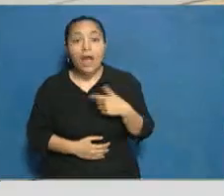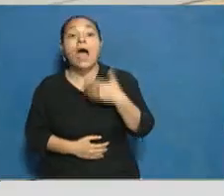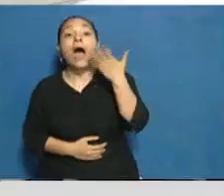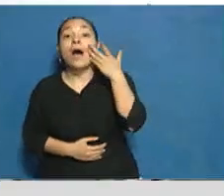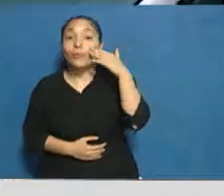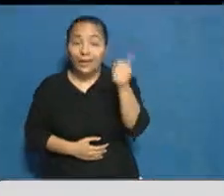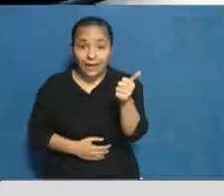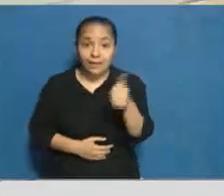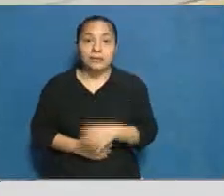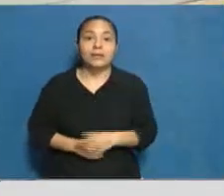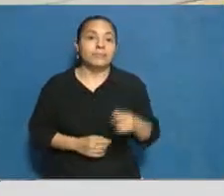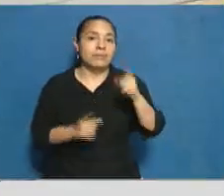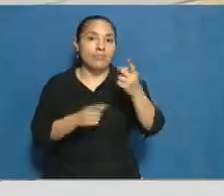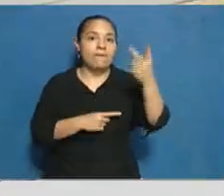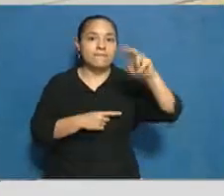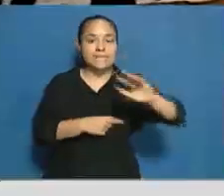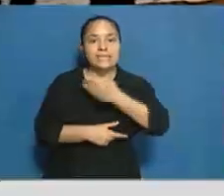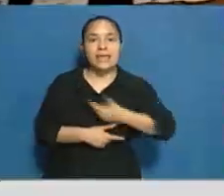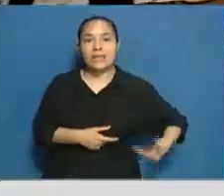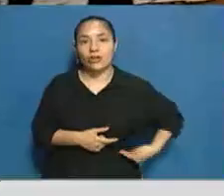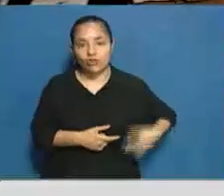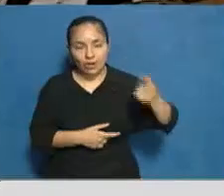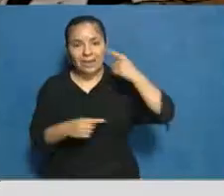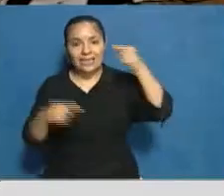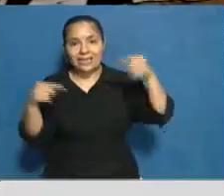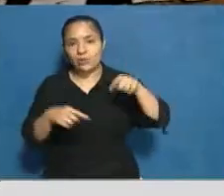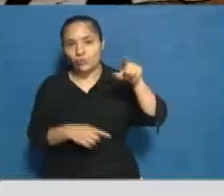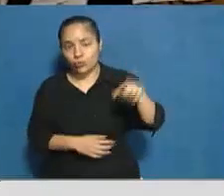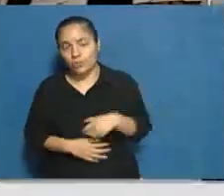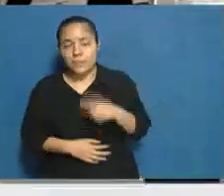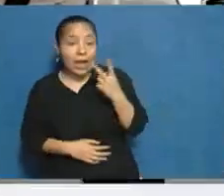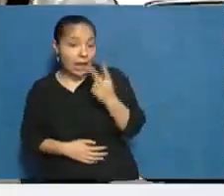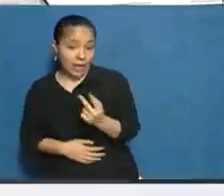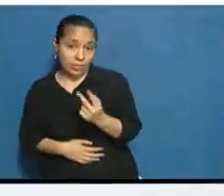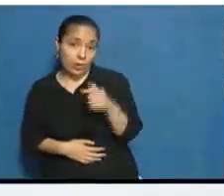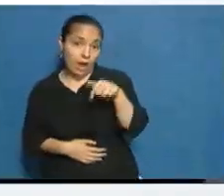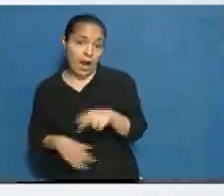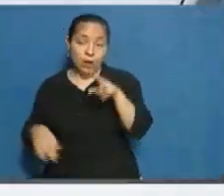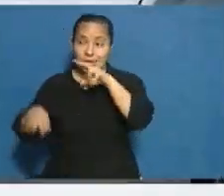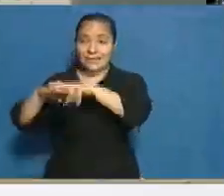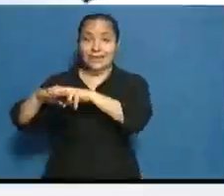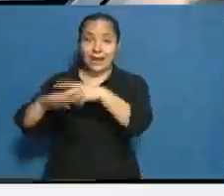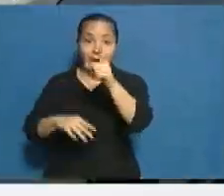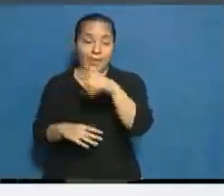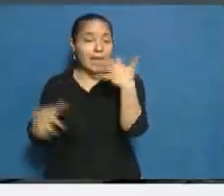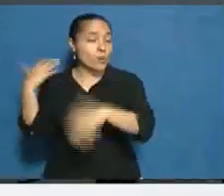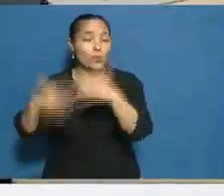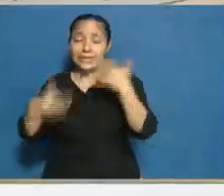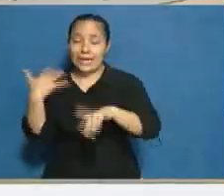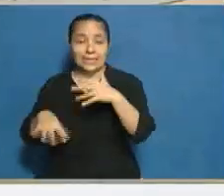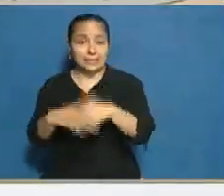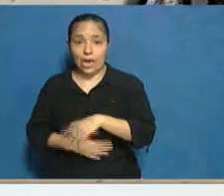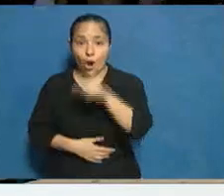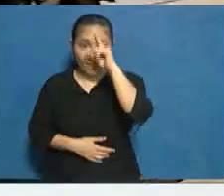de Lupe, es la vicedirectora de esta institución. Ambas, por estas horas, están internadas en terapia intensiva. La